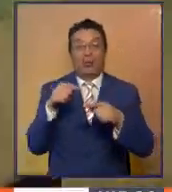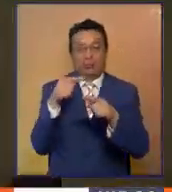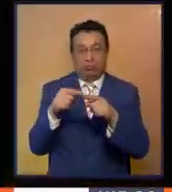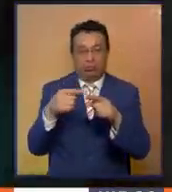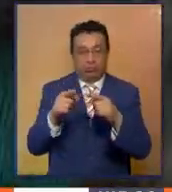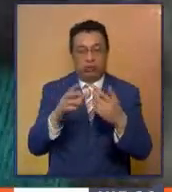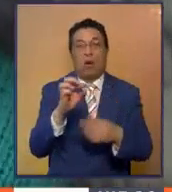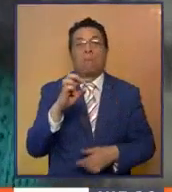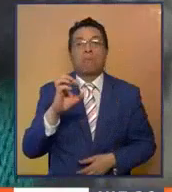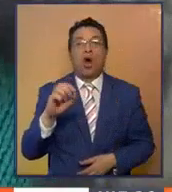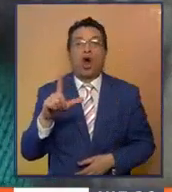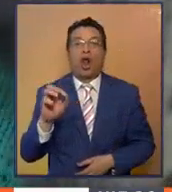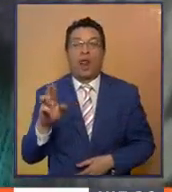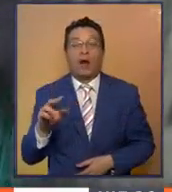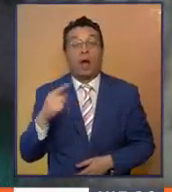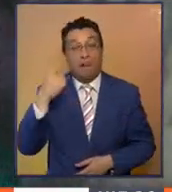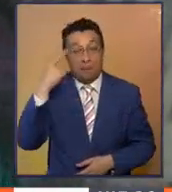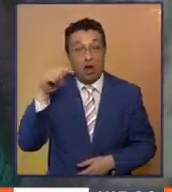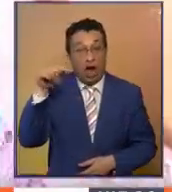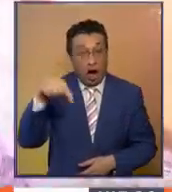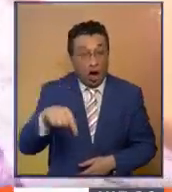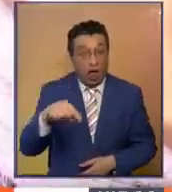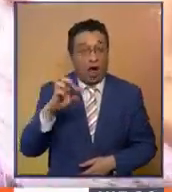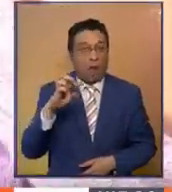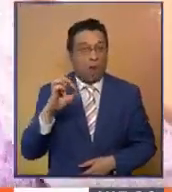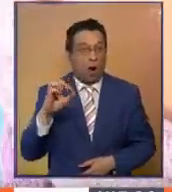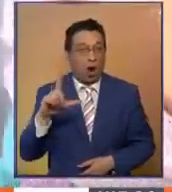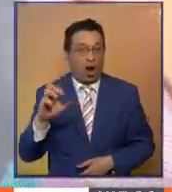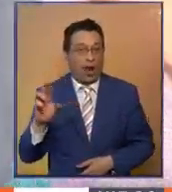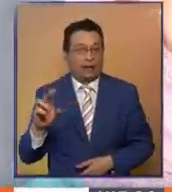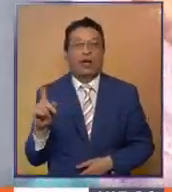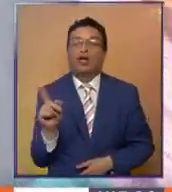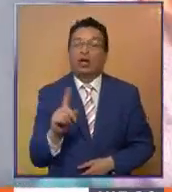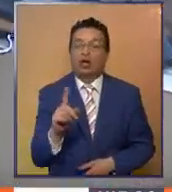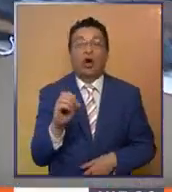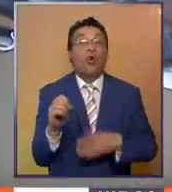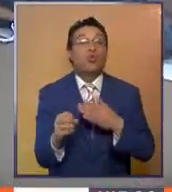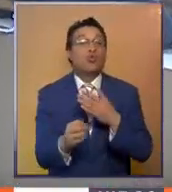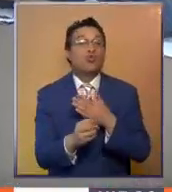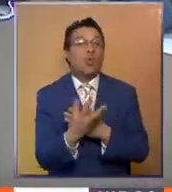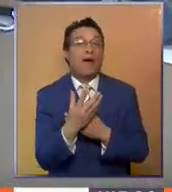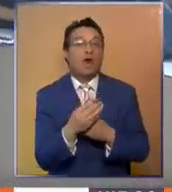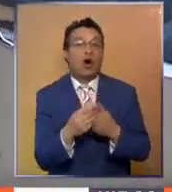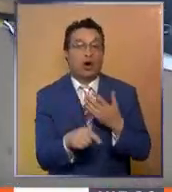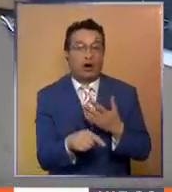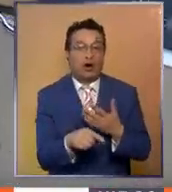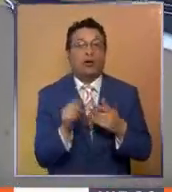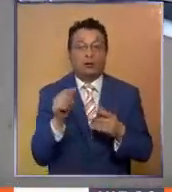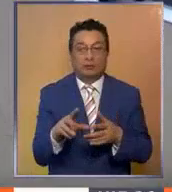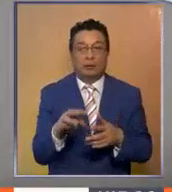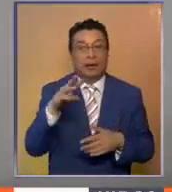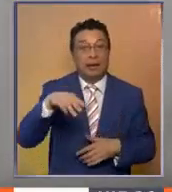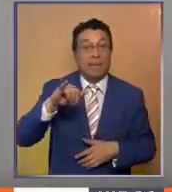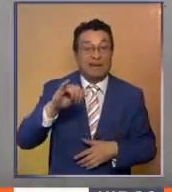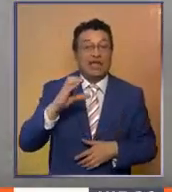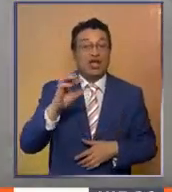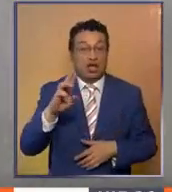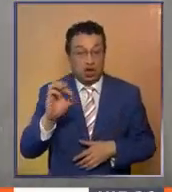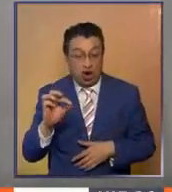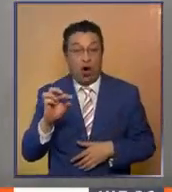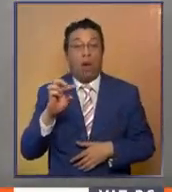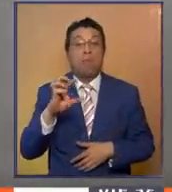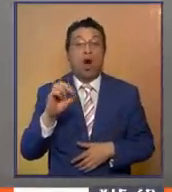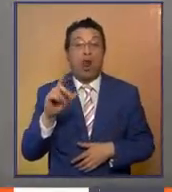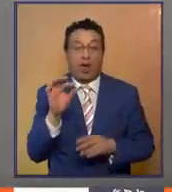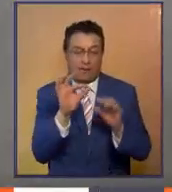invernal de Polar. Pero ahora no vamos a hablar del Polar, sino que de su nueva versión. Esto es una tecnología de micropolar, que es un